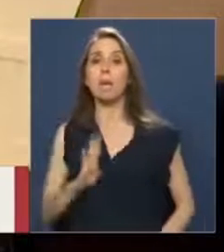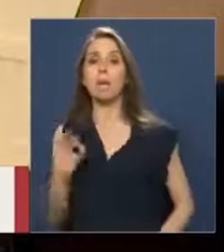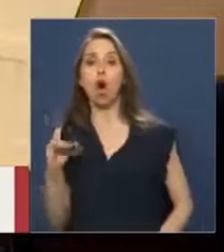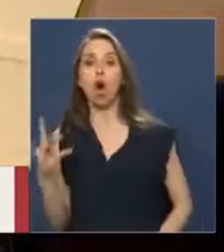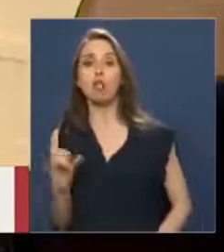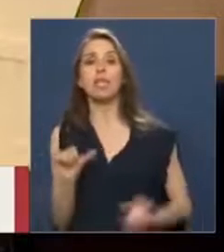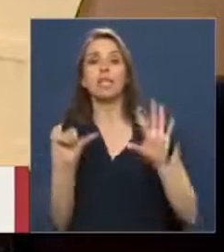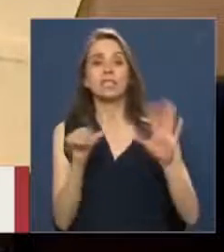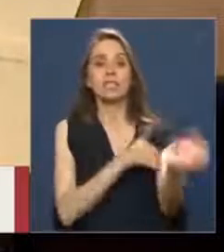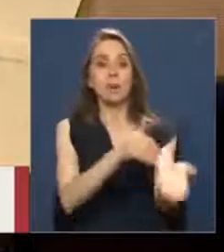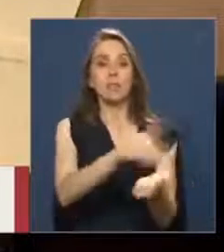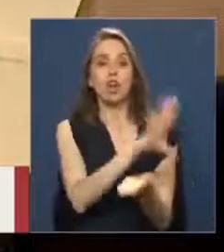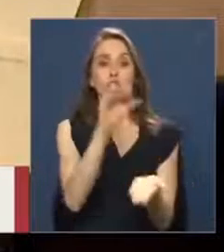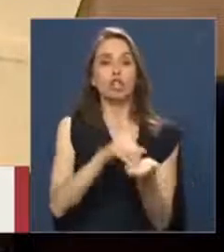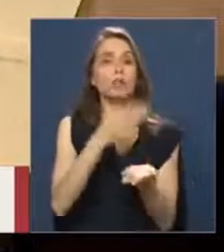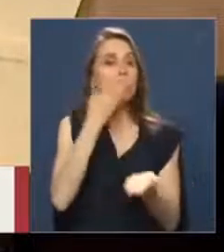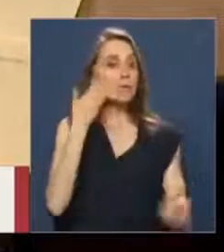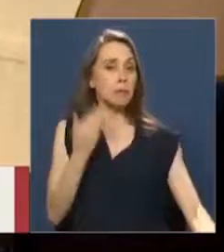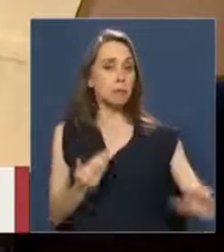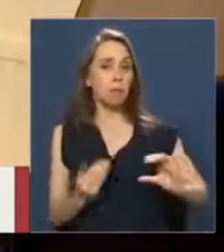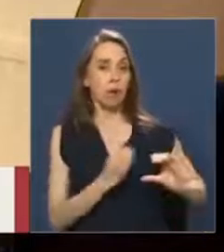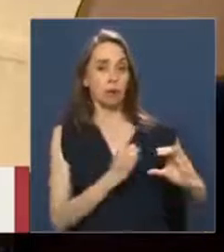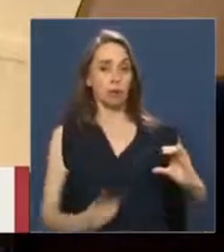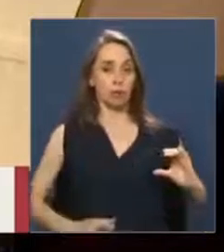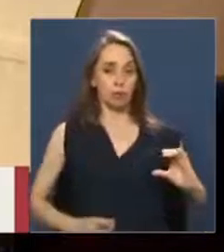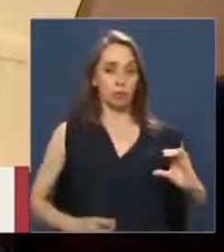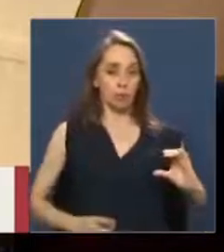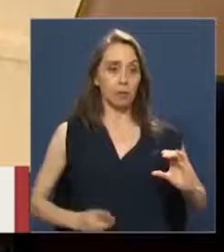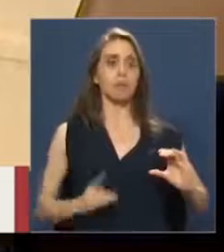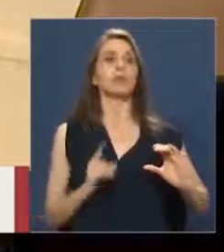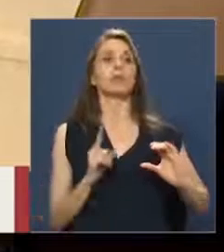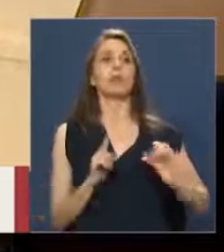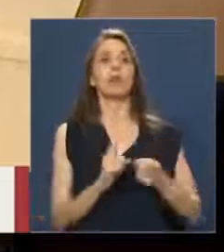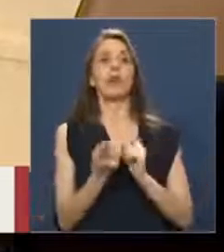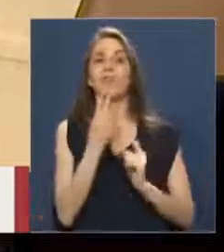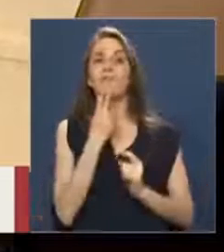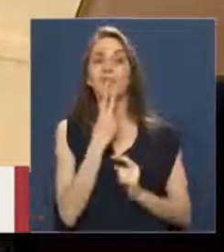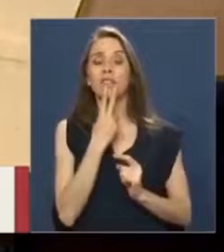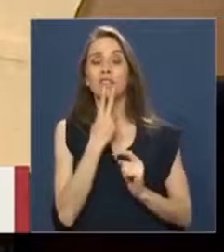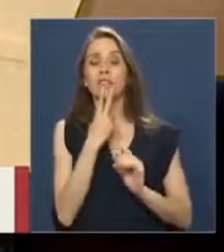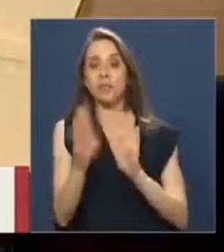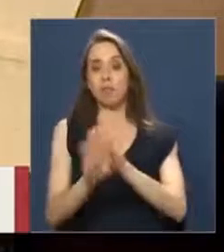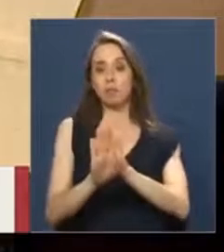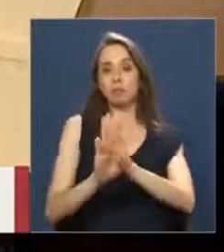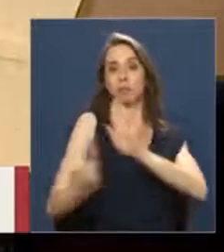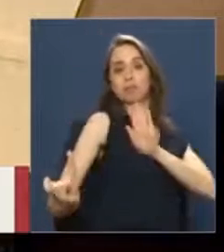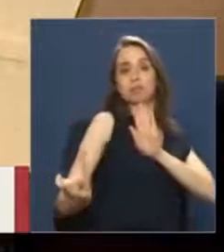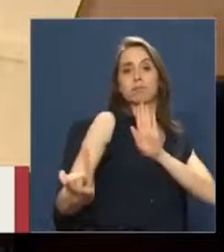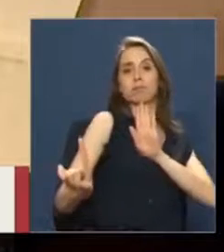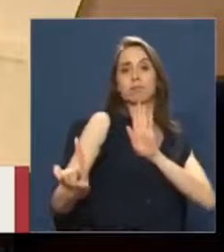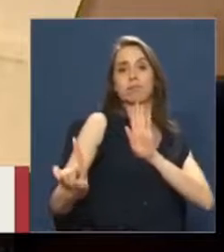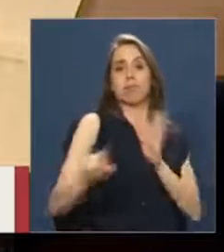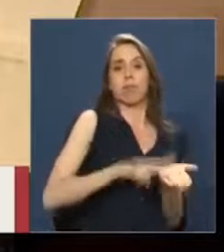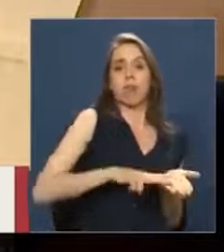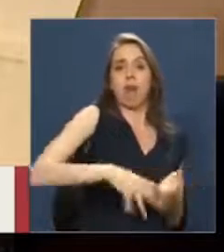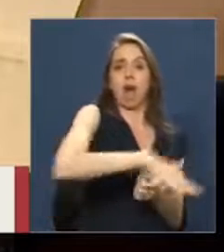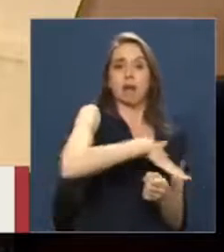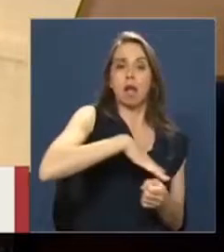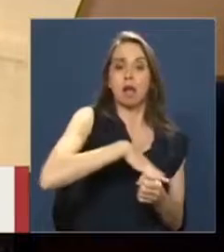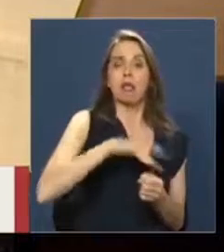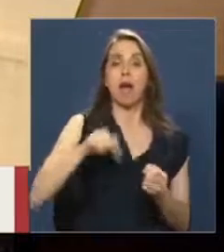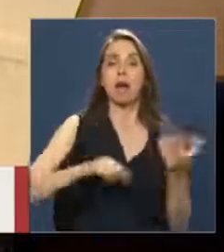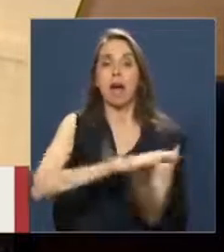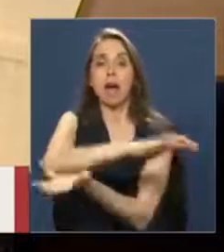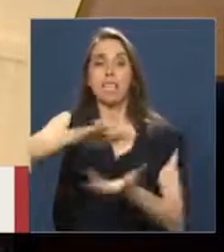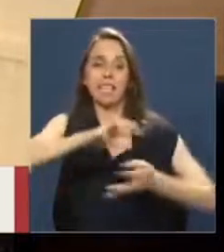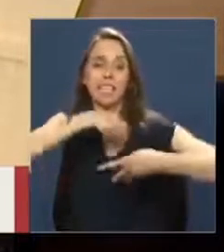6 millones y medio líquido y eso le permite de una u otra manera vivir alejado de la realidad. Lo que hoy estamos exigiendo en esta